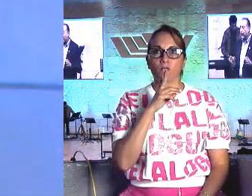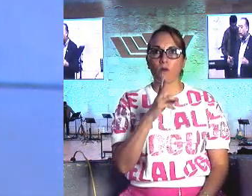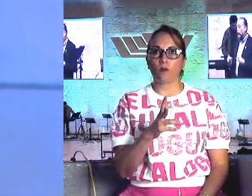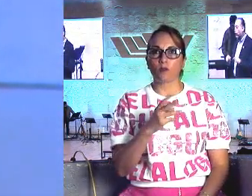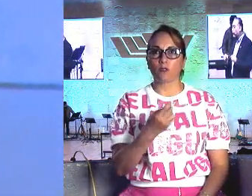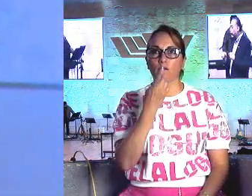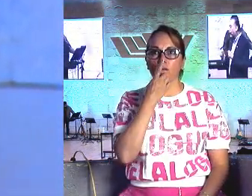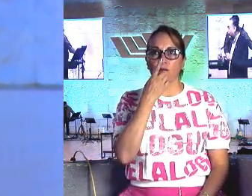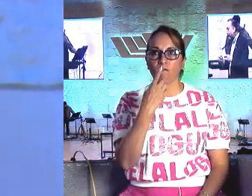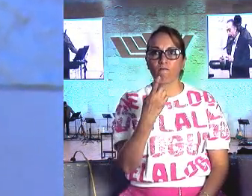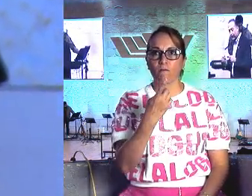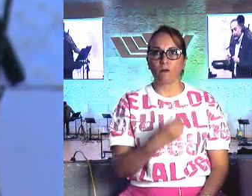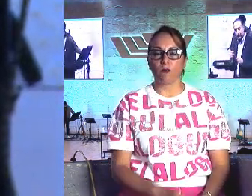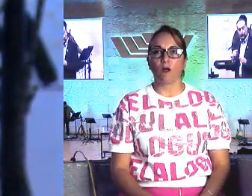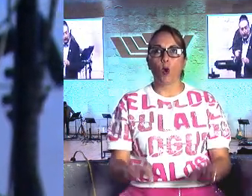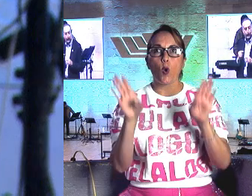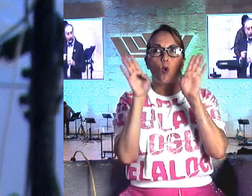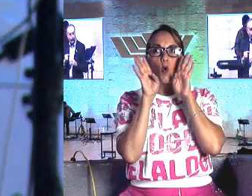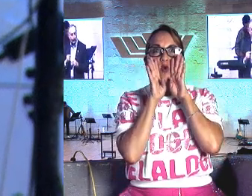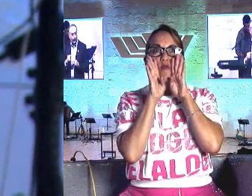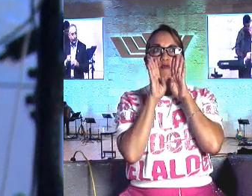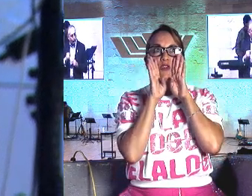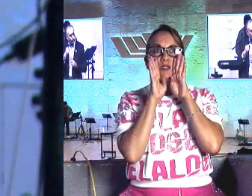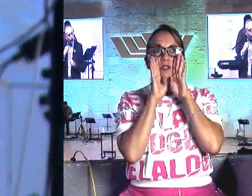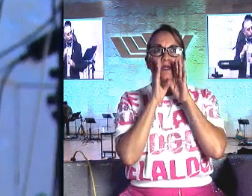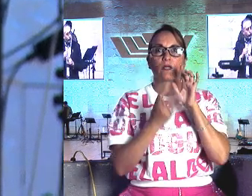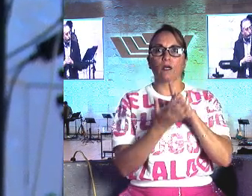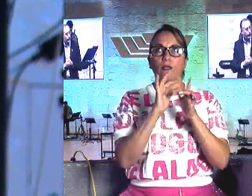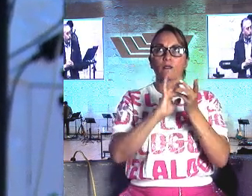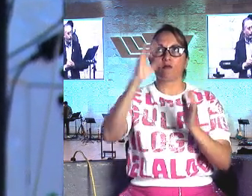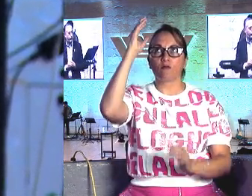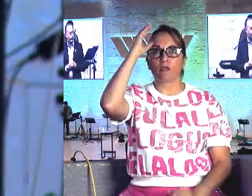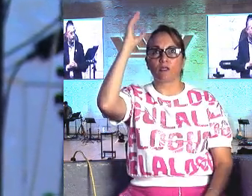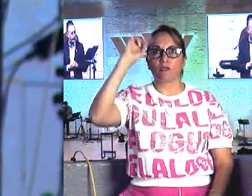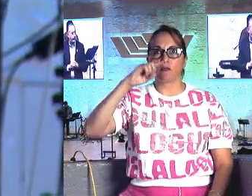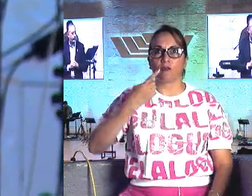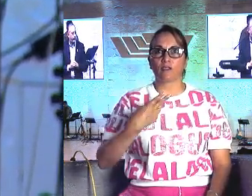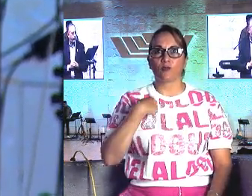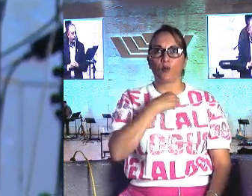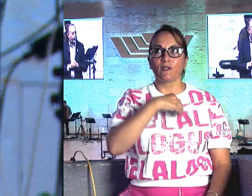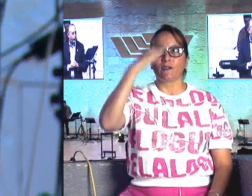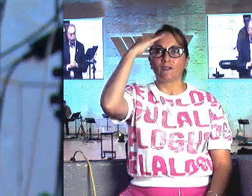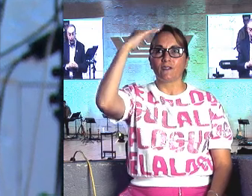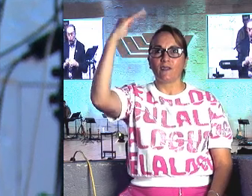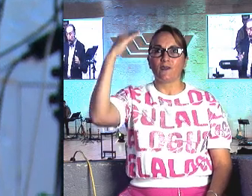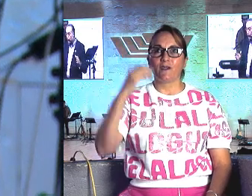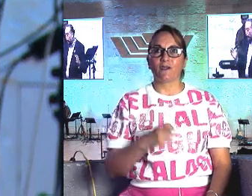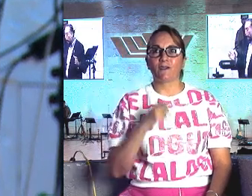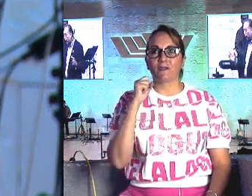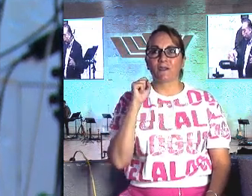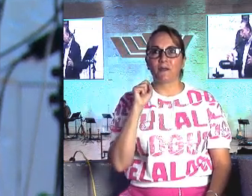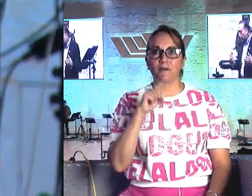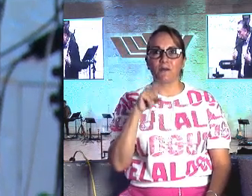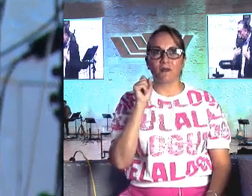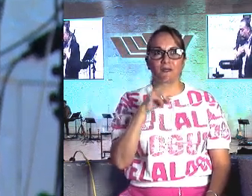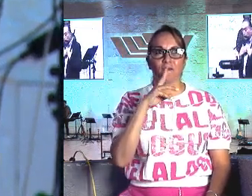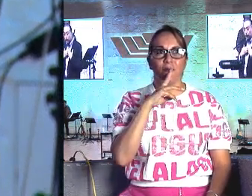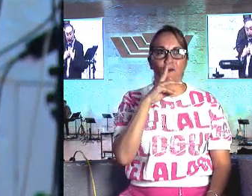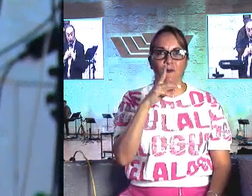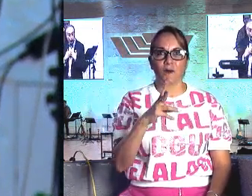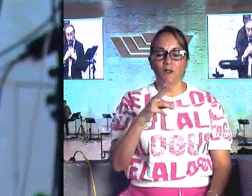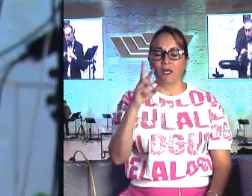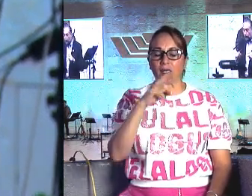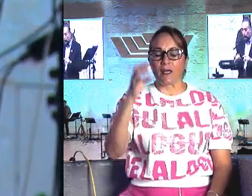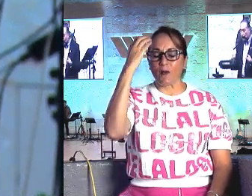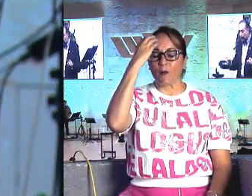puedan confesar que Jesucristo es su Señor. Y con esa misma voz audible le podemos decir: Señor,